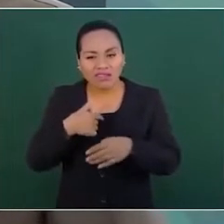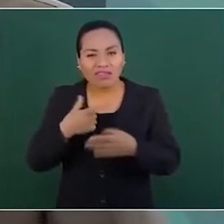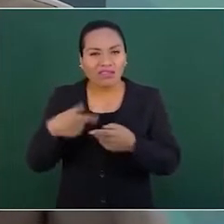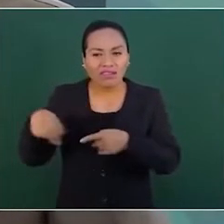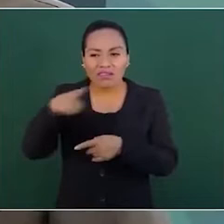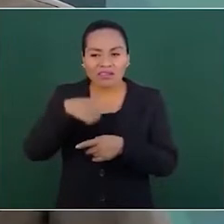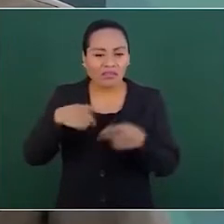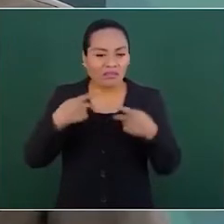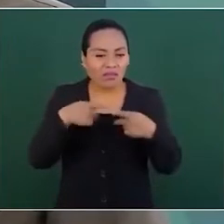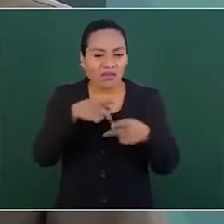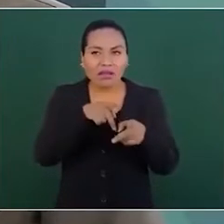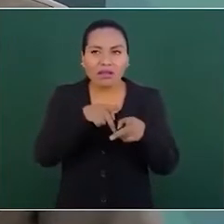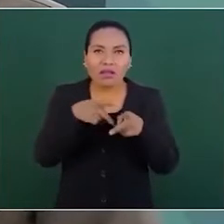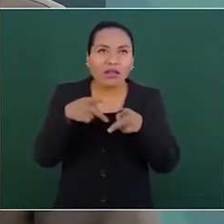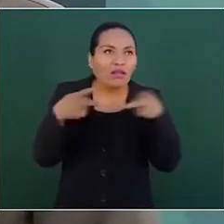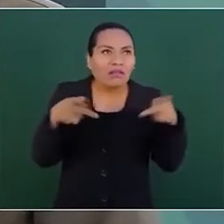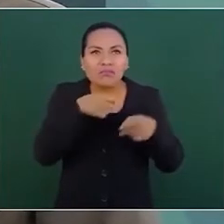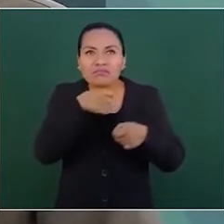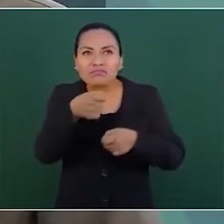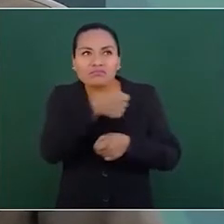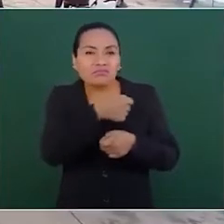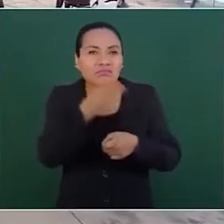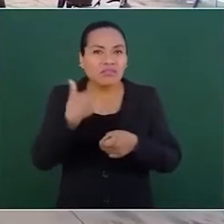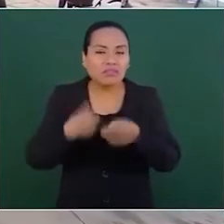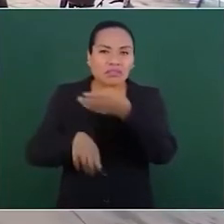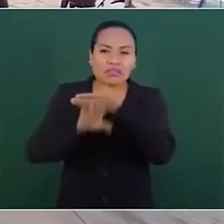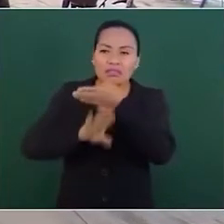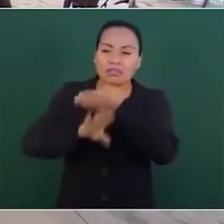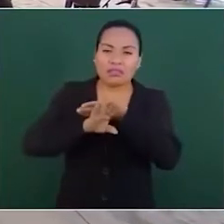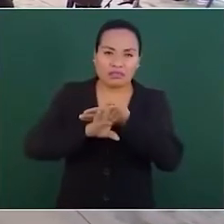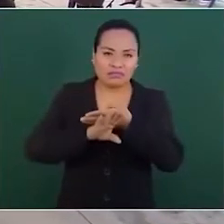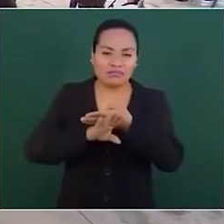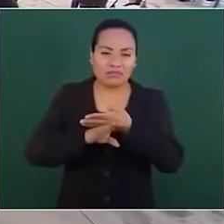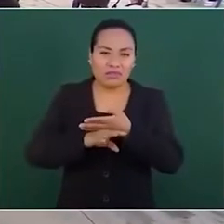tizna. Nada más aclarar de que